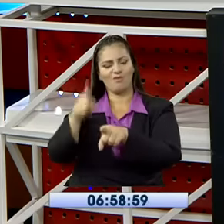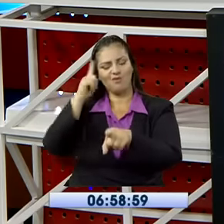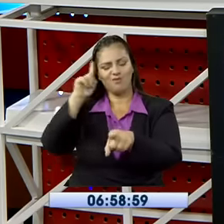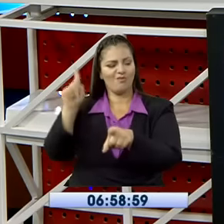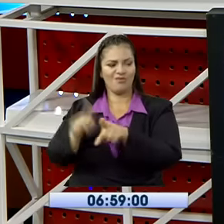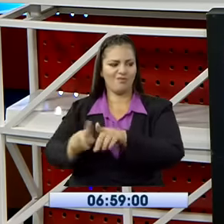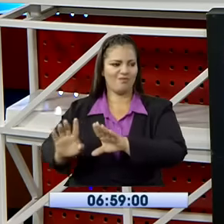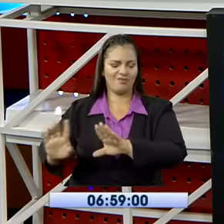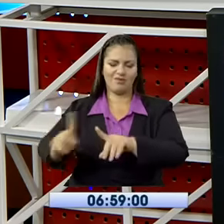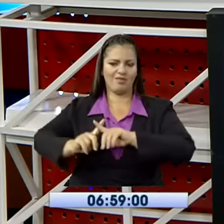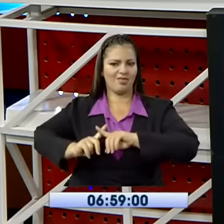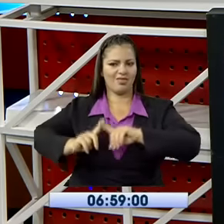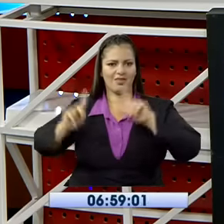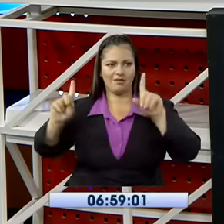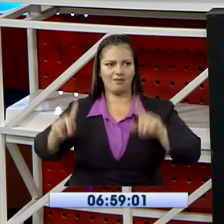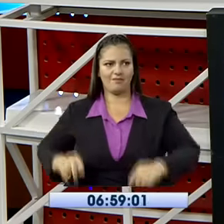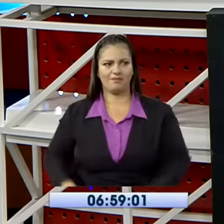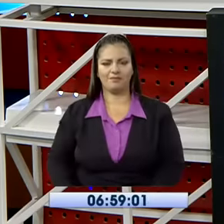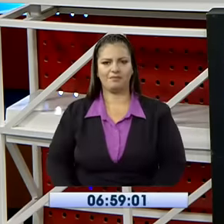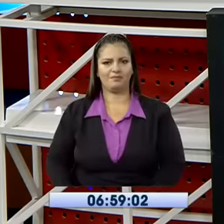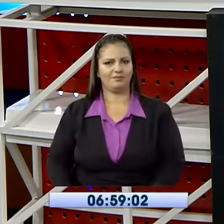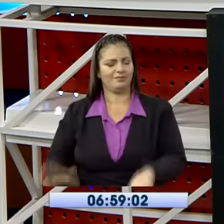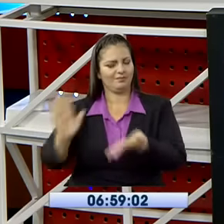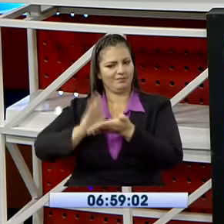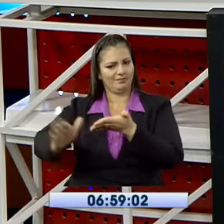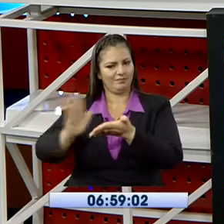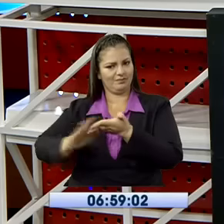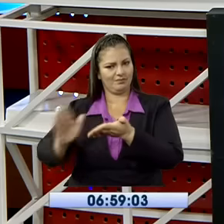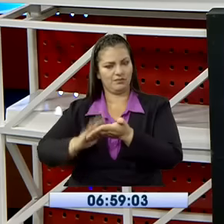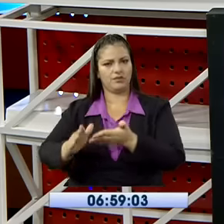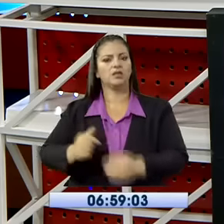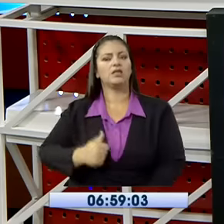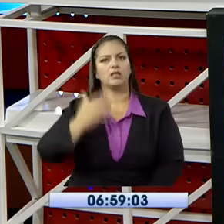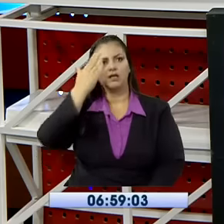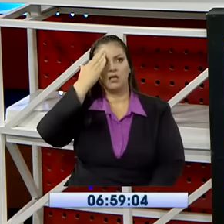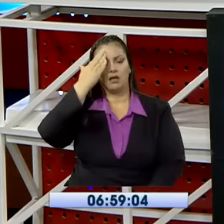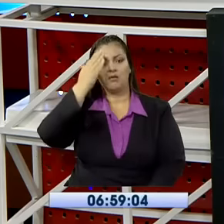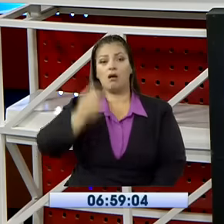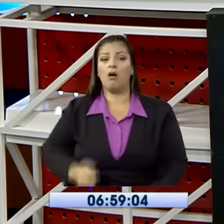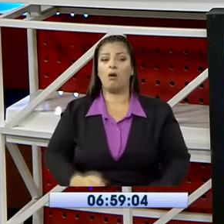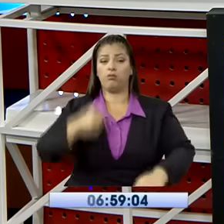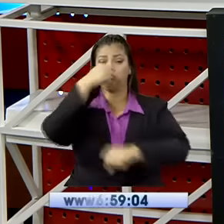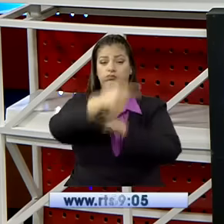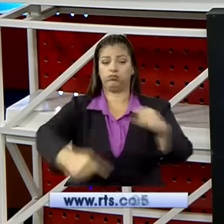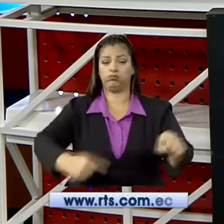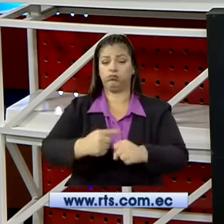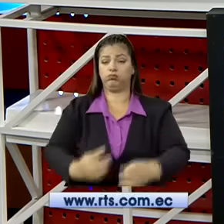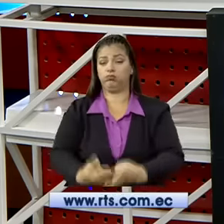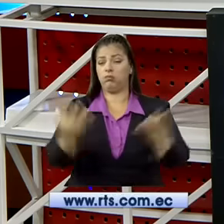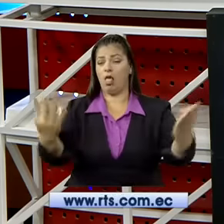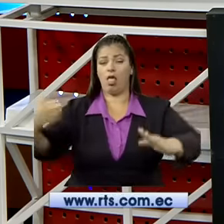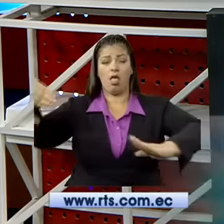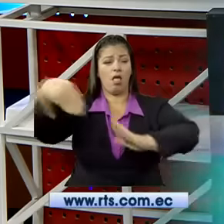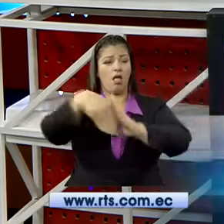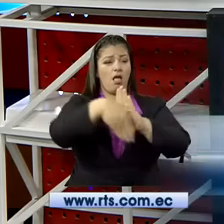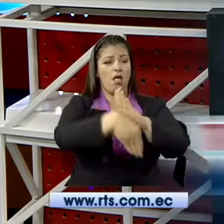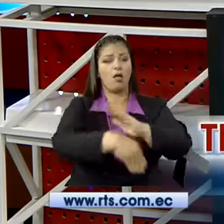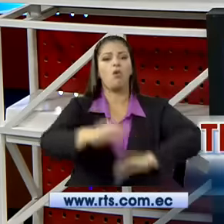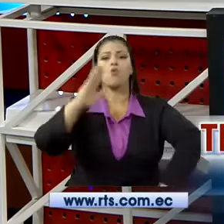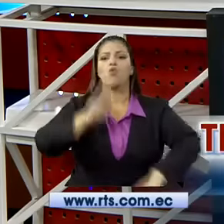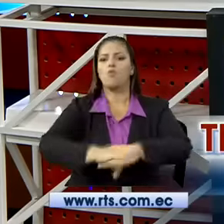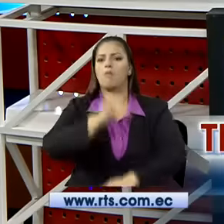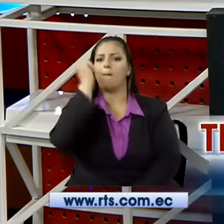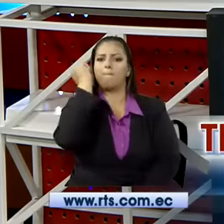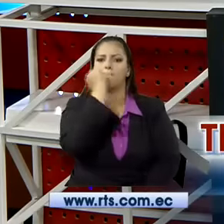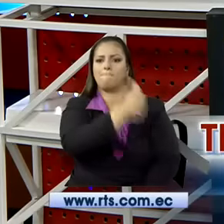digo no voy a disentir de ese punto porque siempre he considerado que el mundo está como está por consecuencia y responsabilidad pero Y